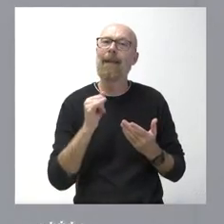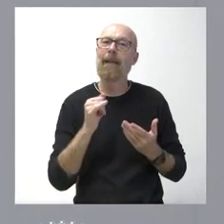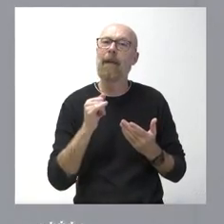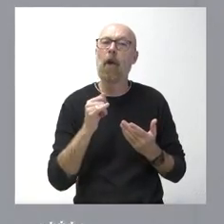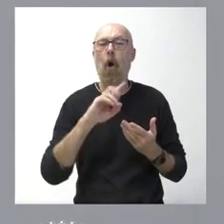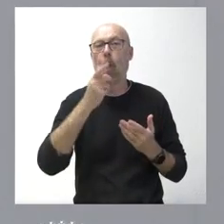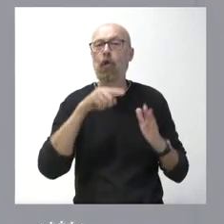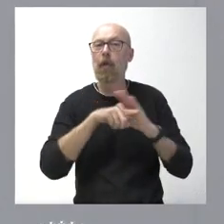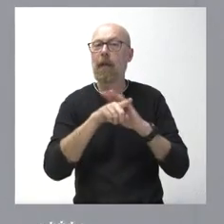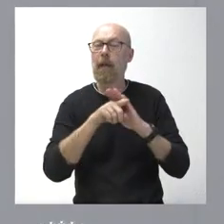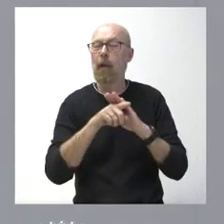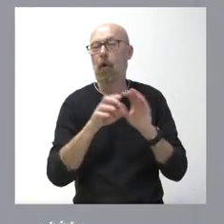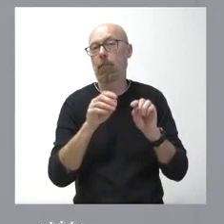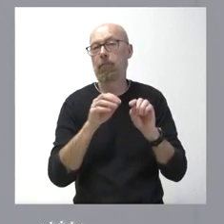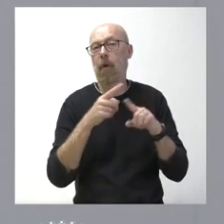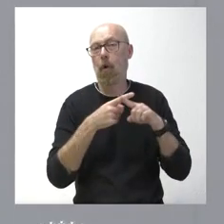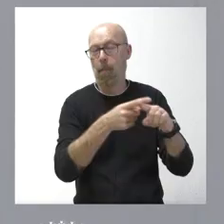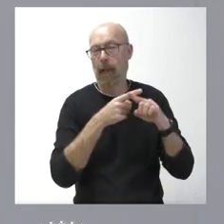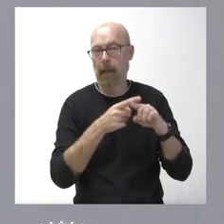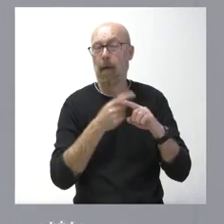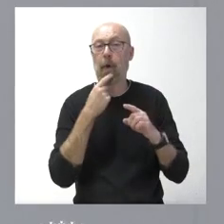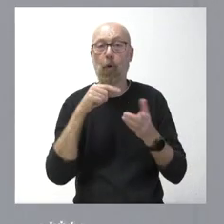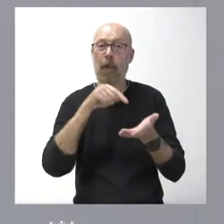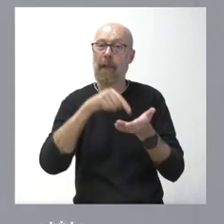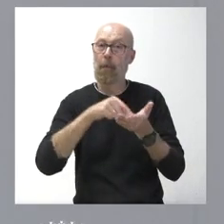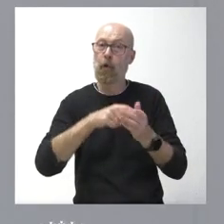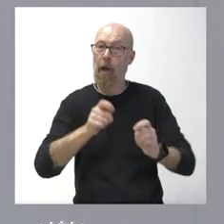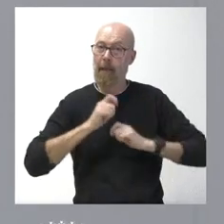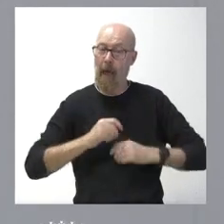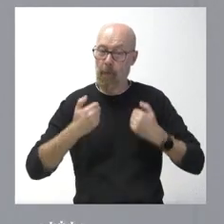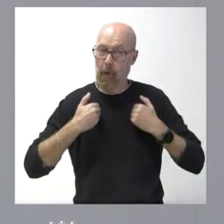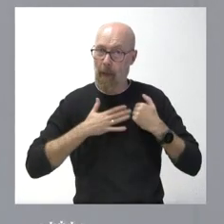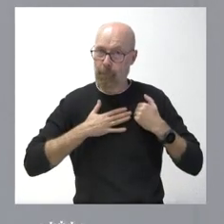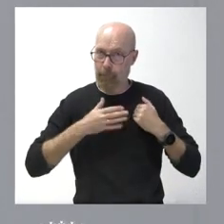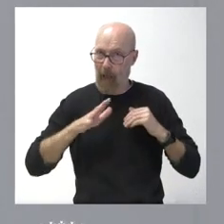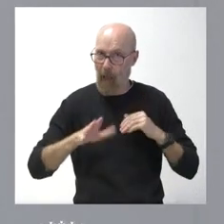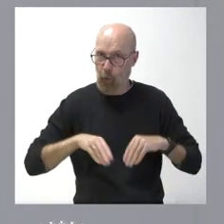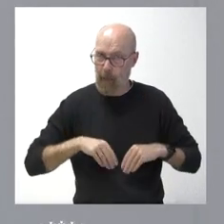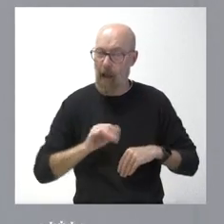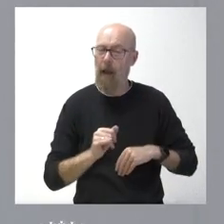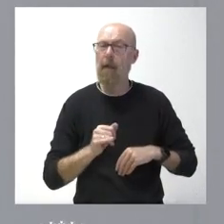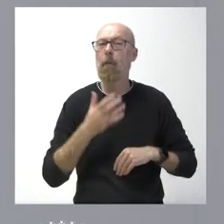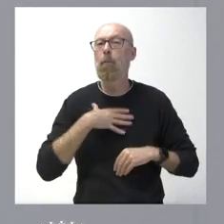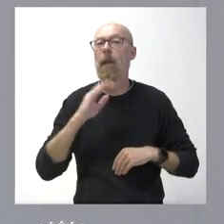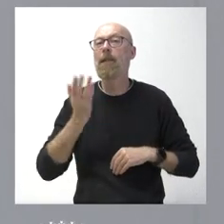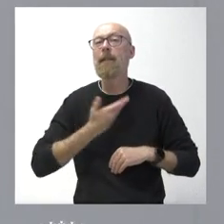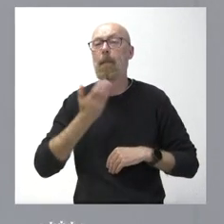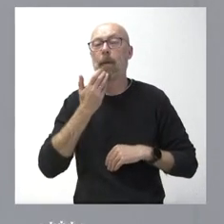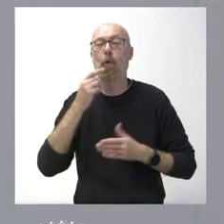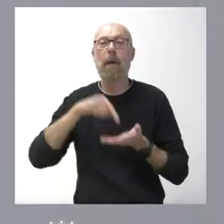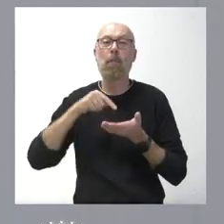sobre los ingresos del estado en el caso de los tributos cedidos saben ustedes que básicamente lo que podría llegar a afectar es el impuesto de transmisiones